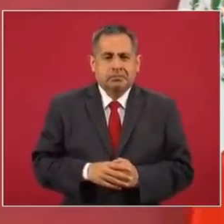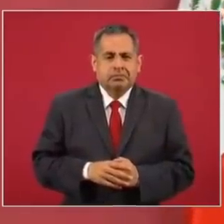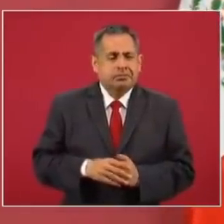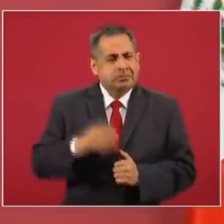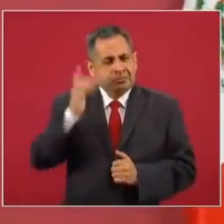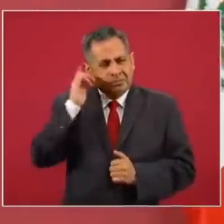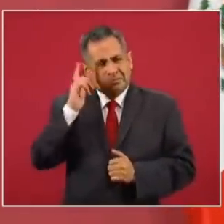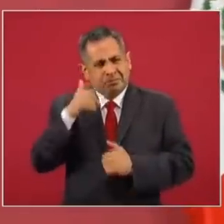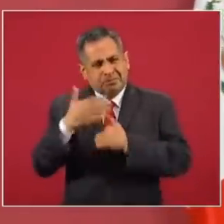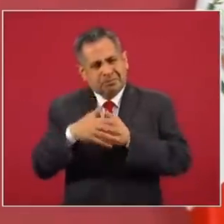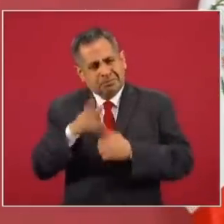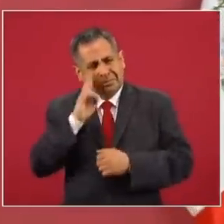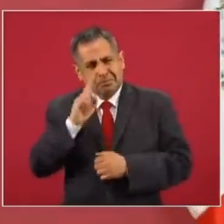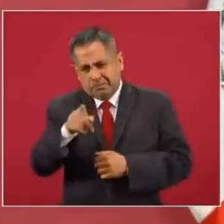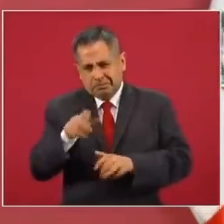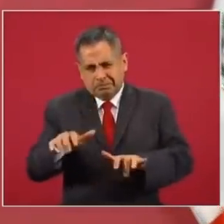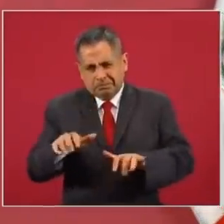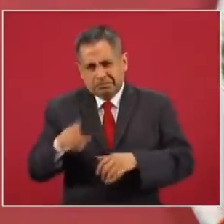ojalá y se pudiera,